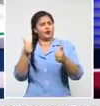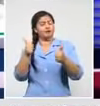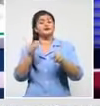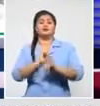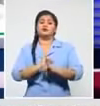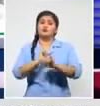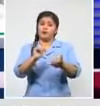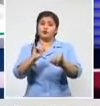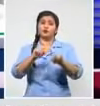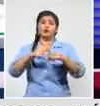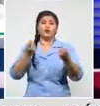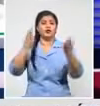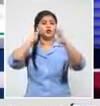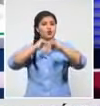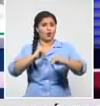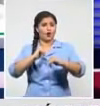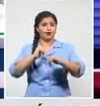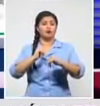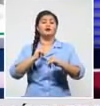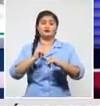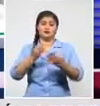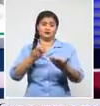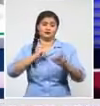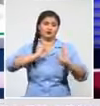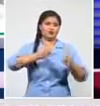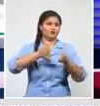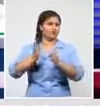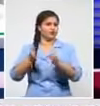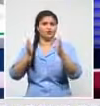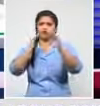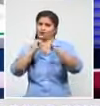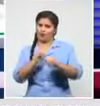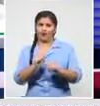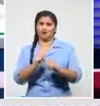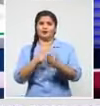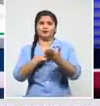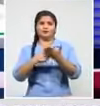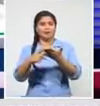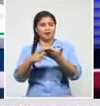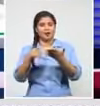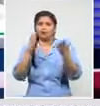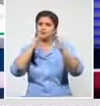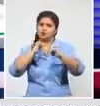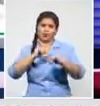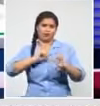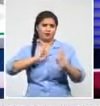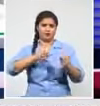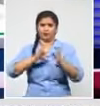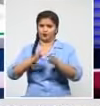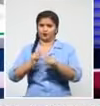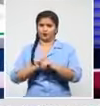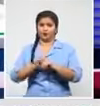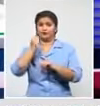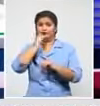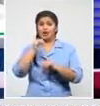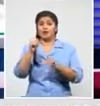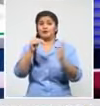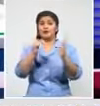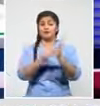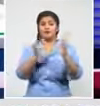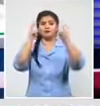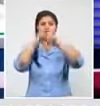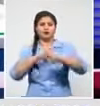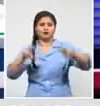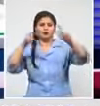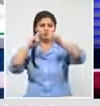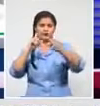se lamenta ningún fallecido tampoco en la semana. Más de 10.000 muestras realizadas, el